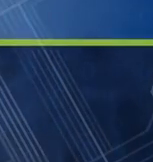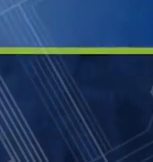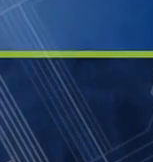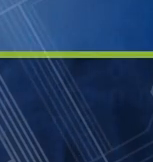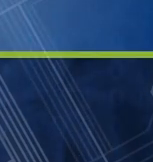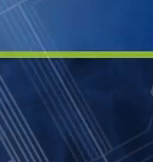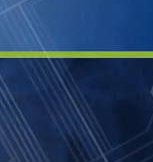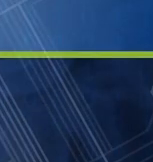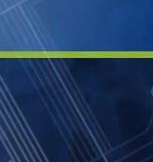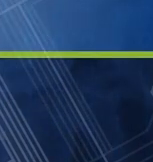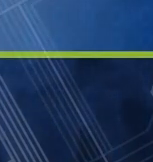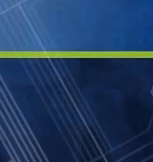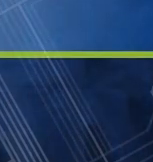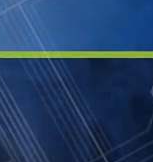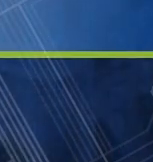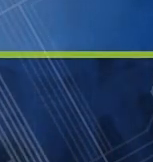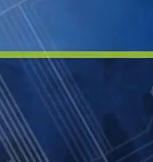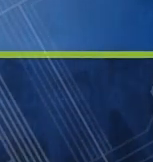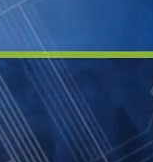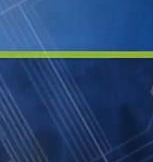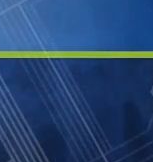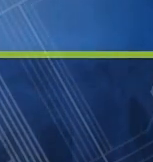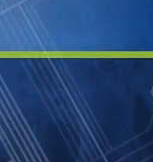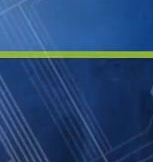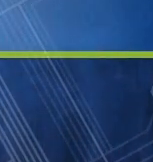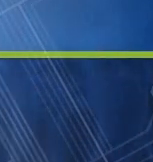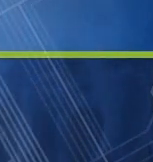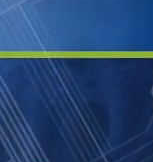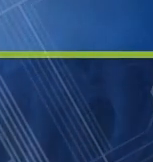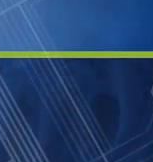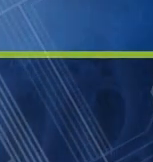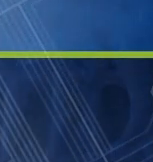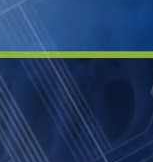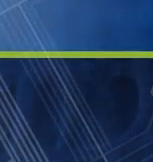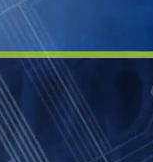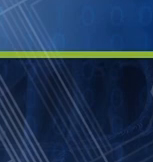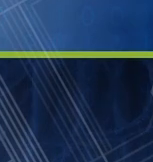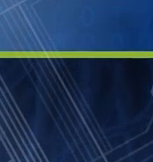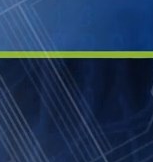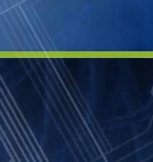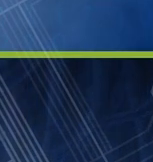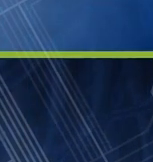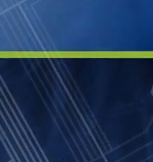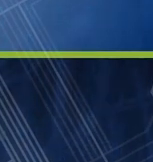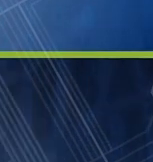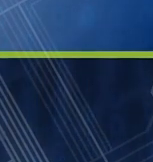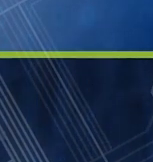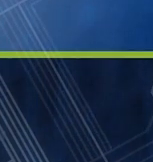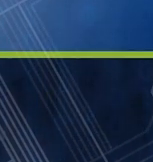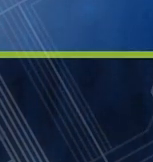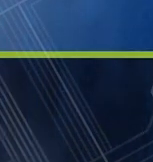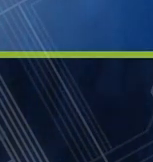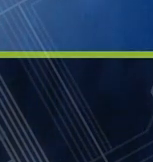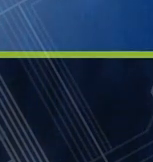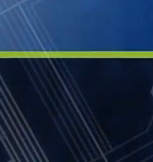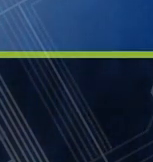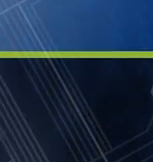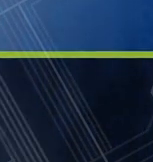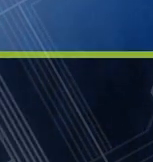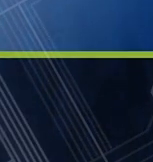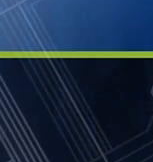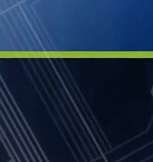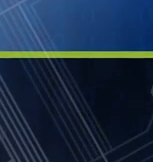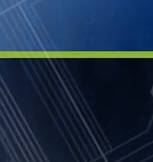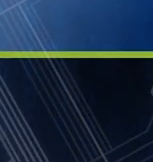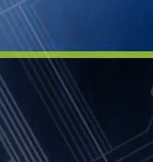la biotecnología suelen clasificarse en roja para medicina blanca en la industria verde en la agricultura azul para